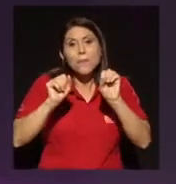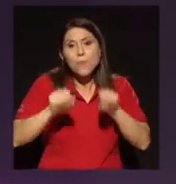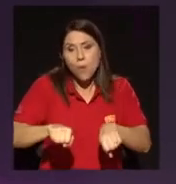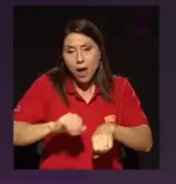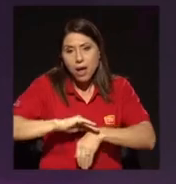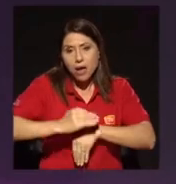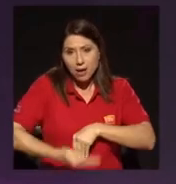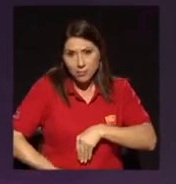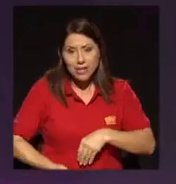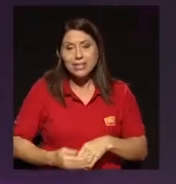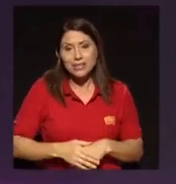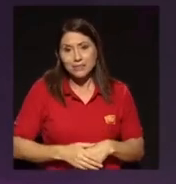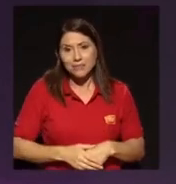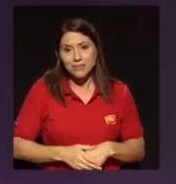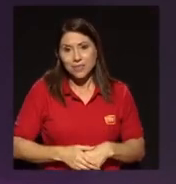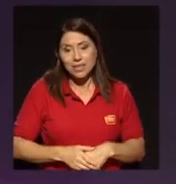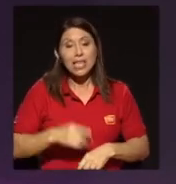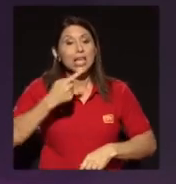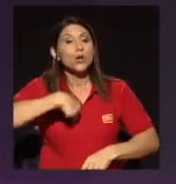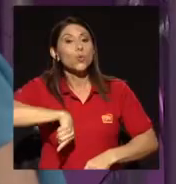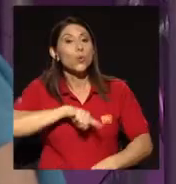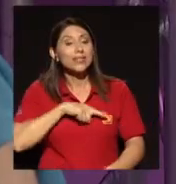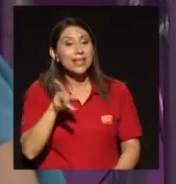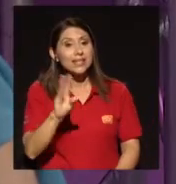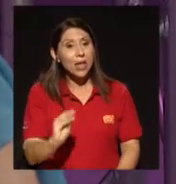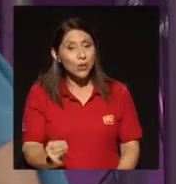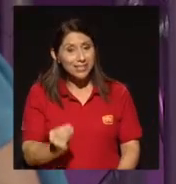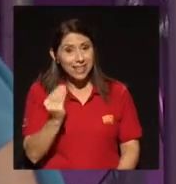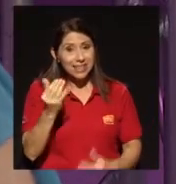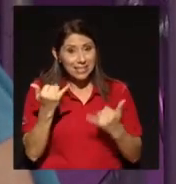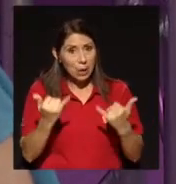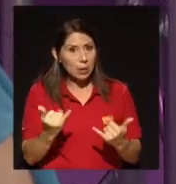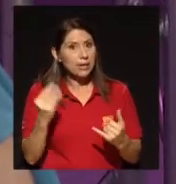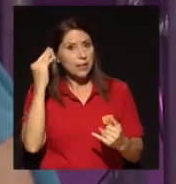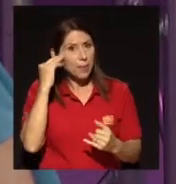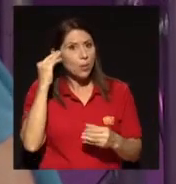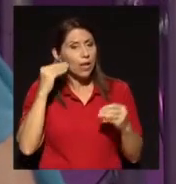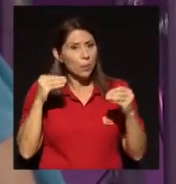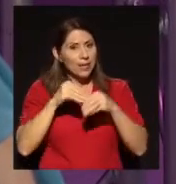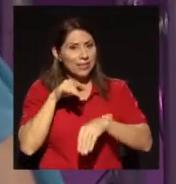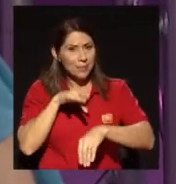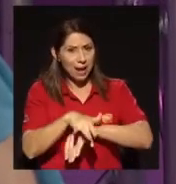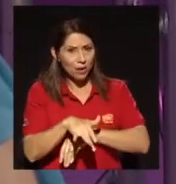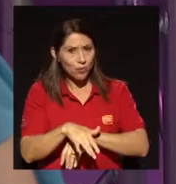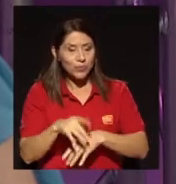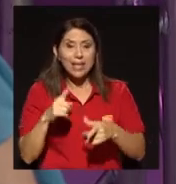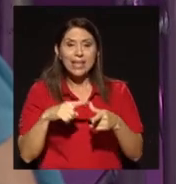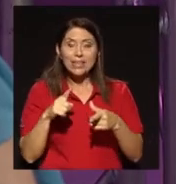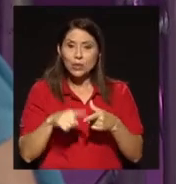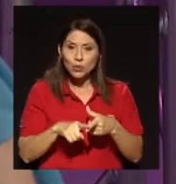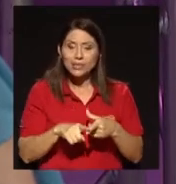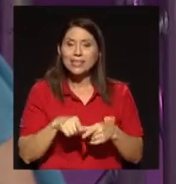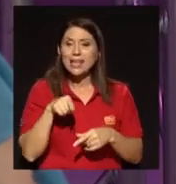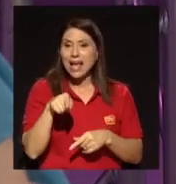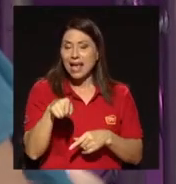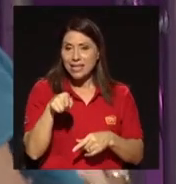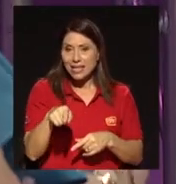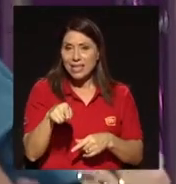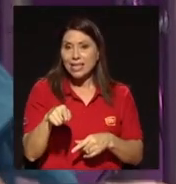embarazarse. Muy bien. Y nuestras adolescentes están madurando cada vez más temprano. Sí. Entonces ahí es cuando